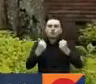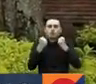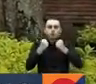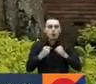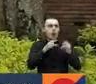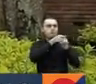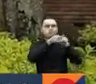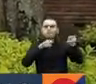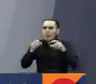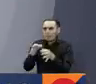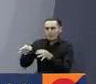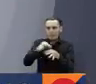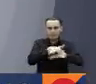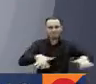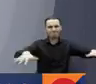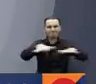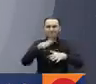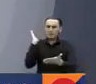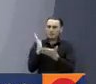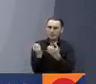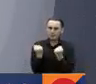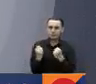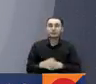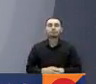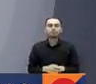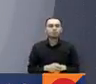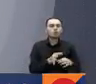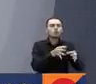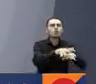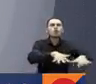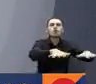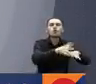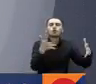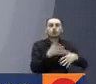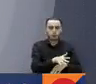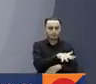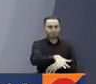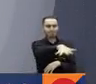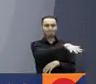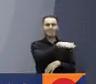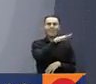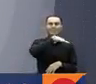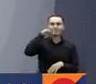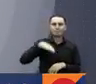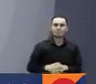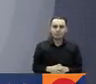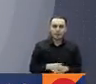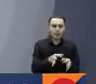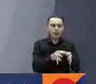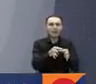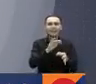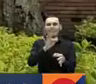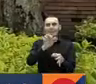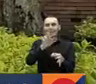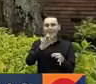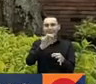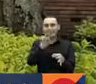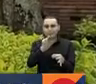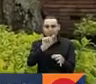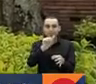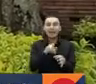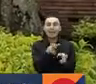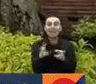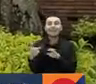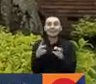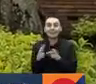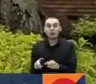diferentes emergencias. La subregión más afectada es el Bajo Cauca antioqueño. En el municipio de Tarazá, los ríos